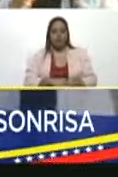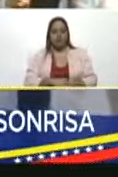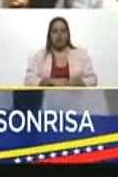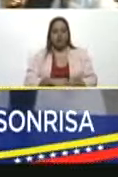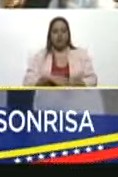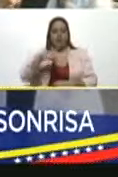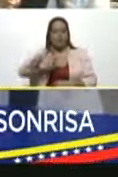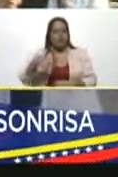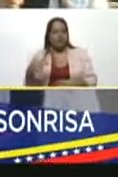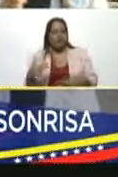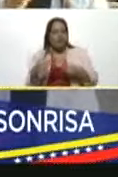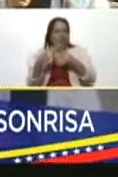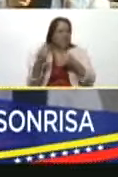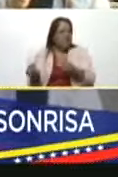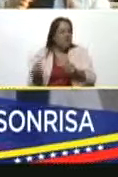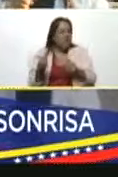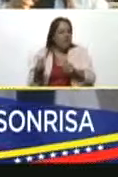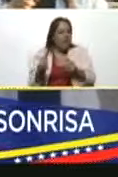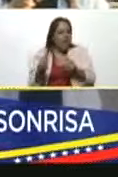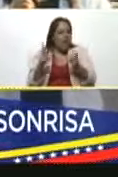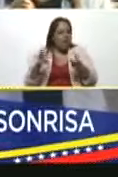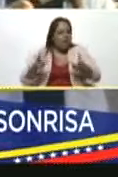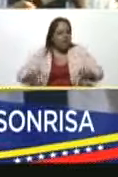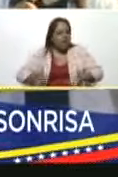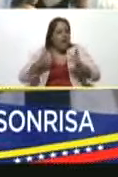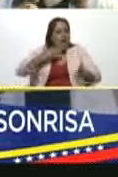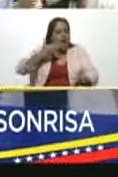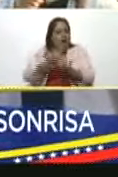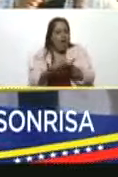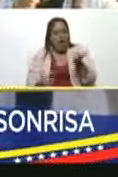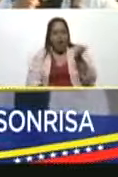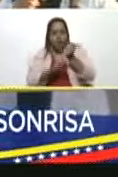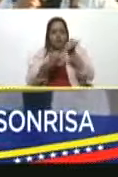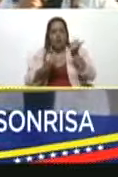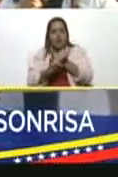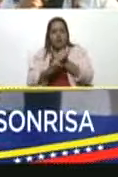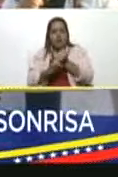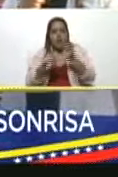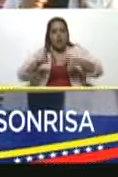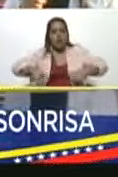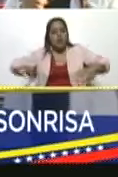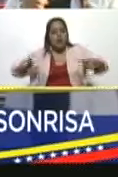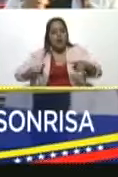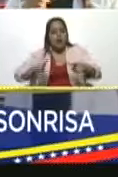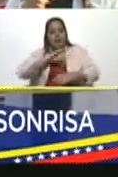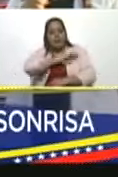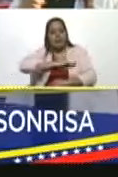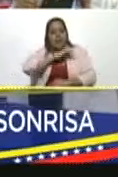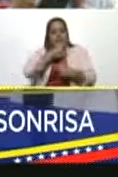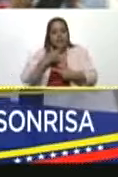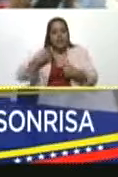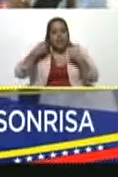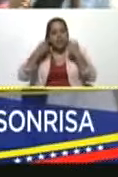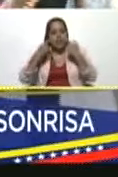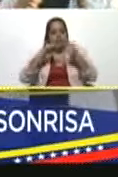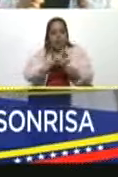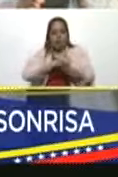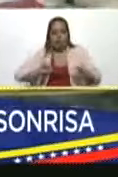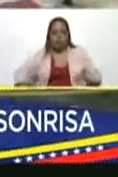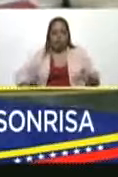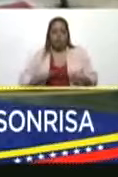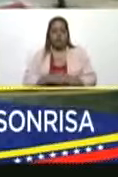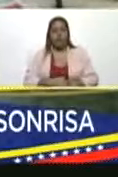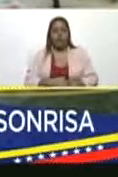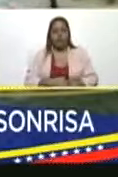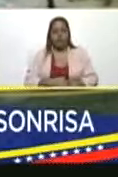encontramos inaugurando, gracias a su apoyo, la sede de la Misión Sonrisa Portuguesa.